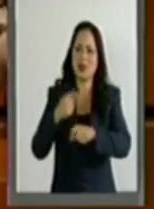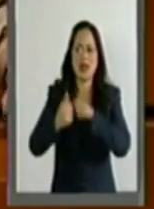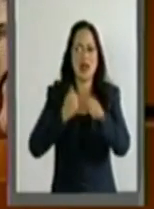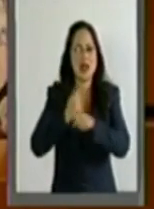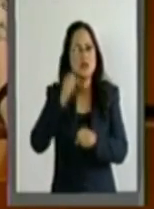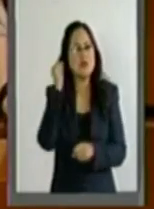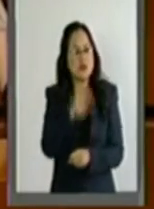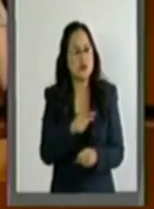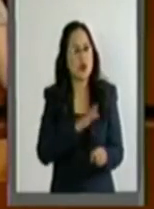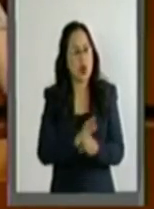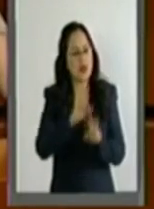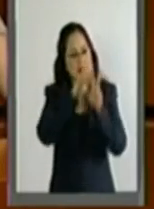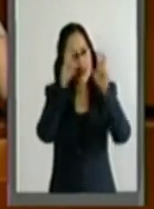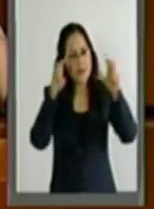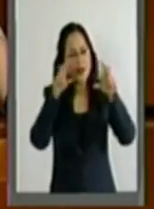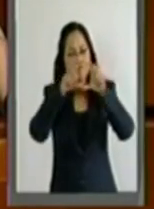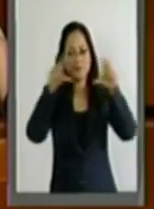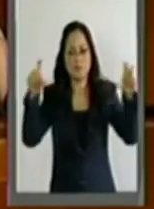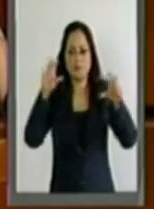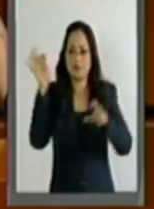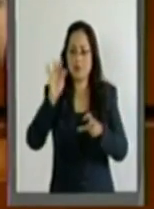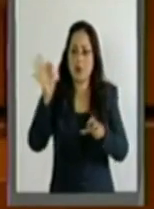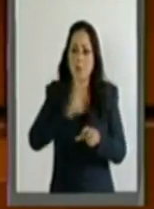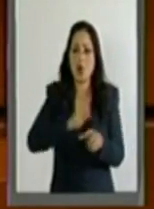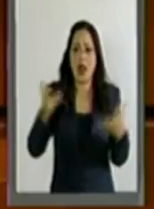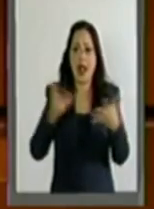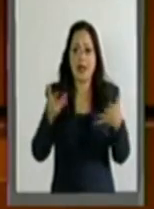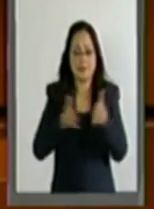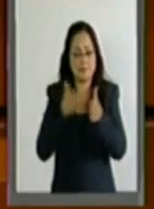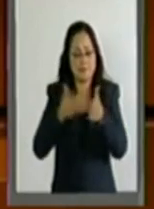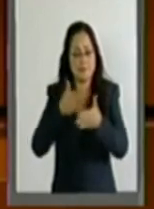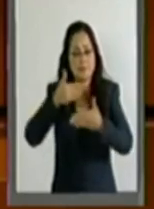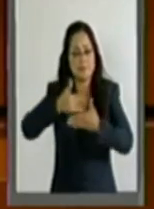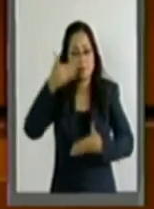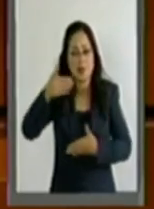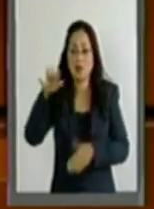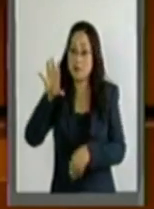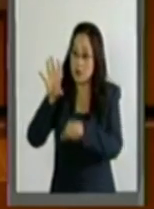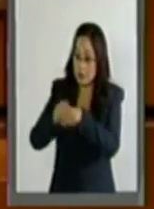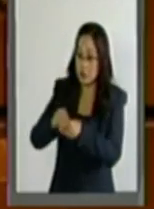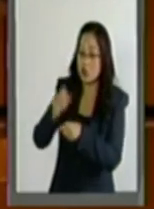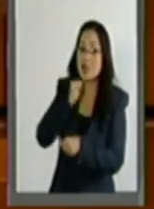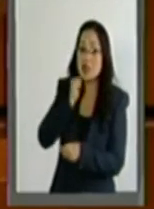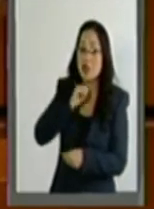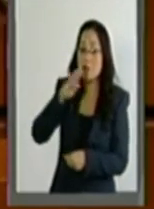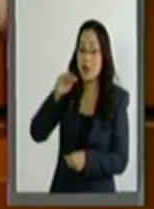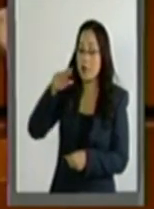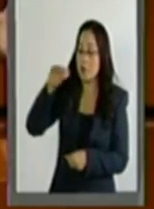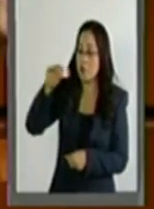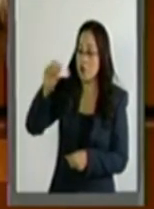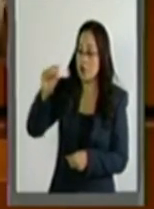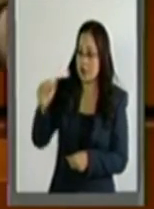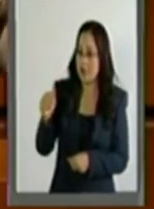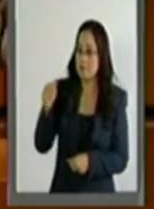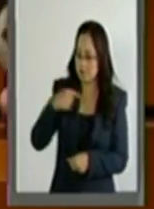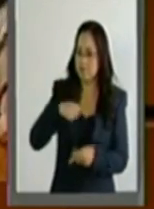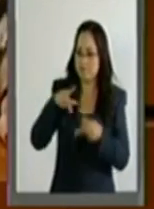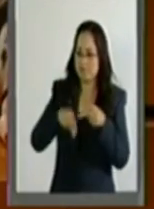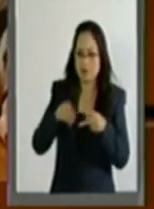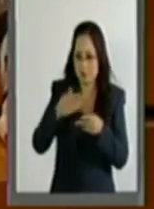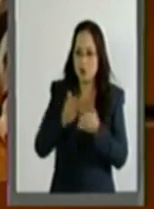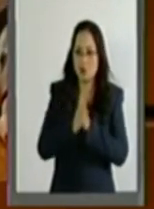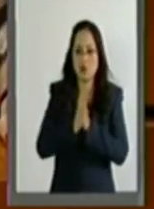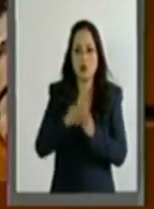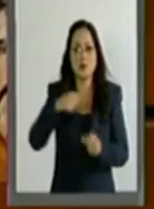tema de la posible construcción, si me permite el senador Barbosa, concluyo. El tema de la